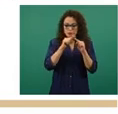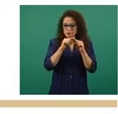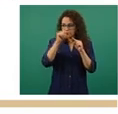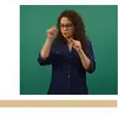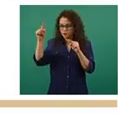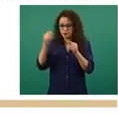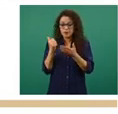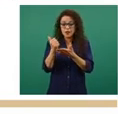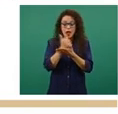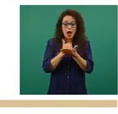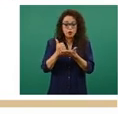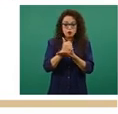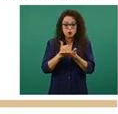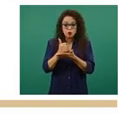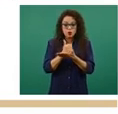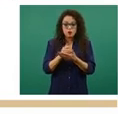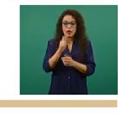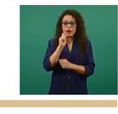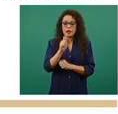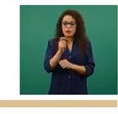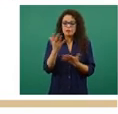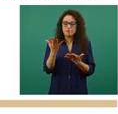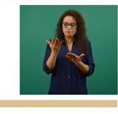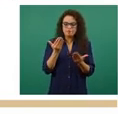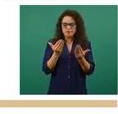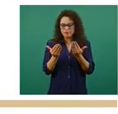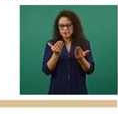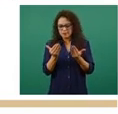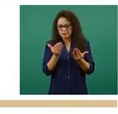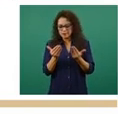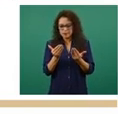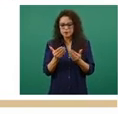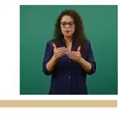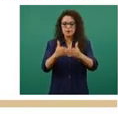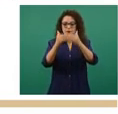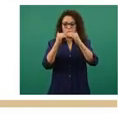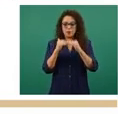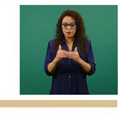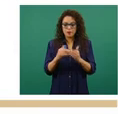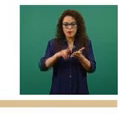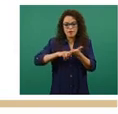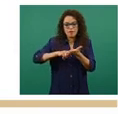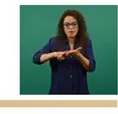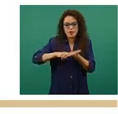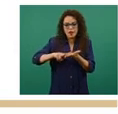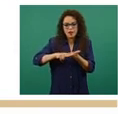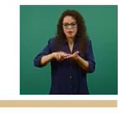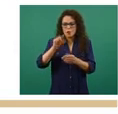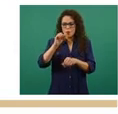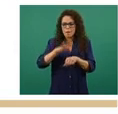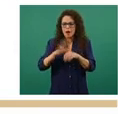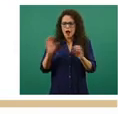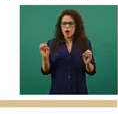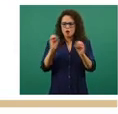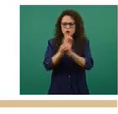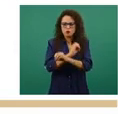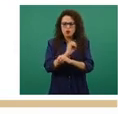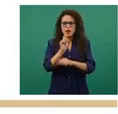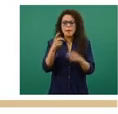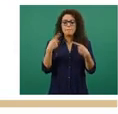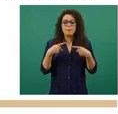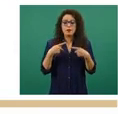azul que nos muestra los casos estimados y la línea que es de un verde más oscuro donde vemos las